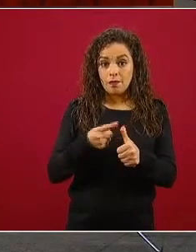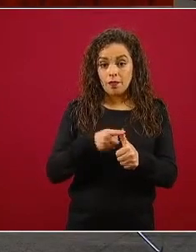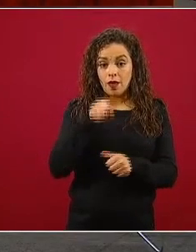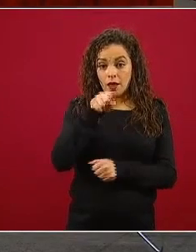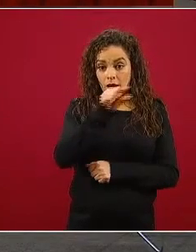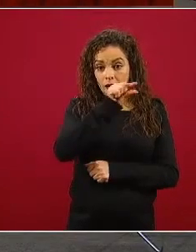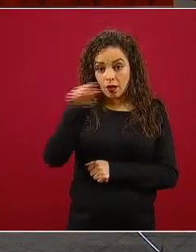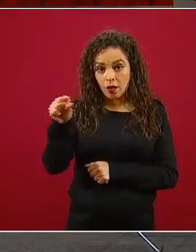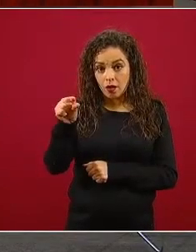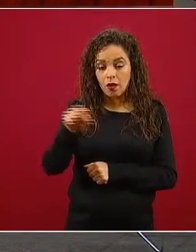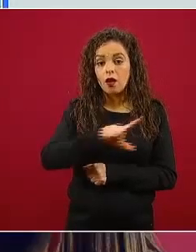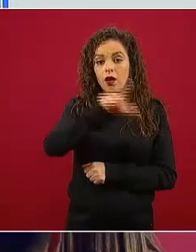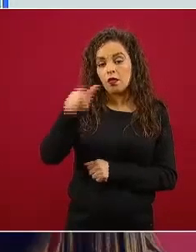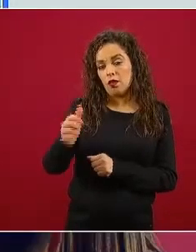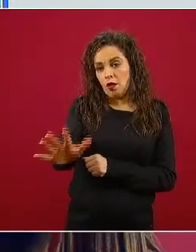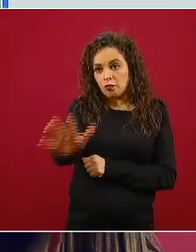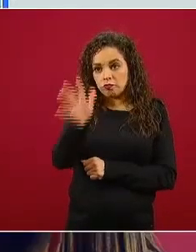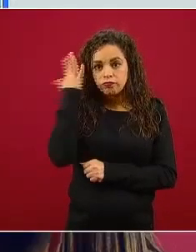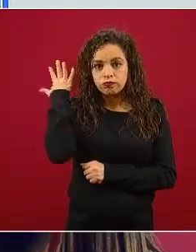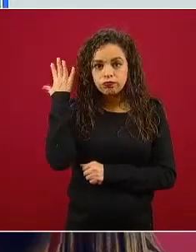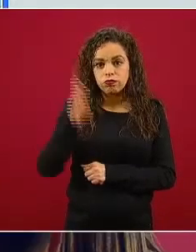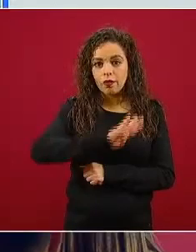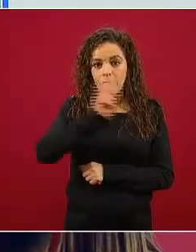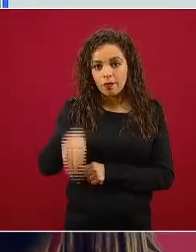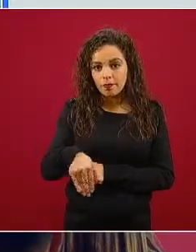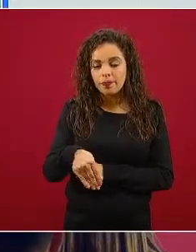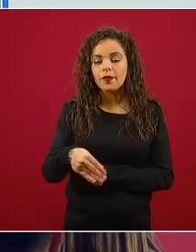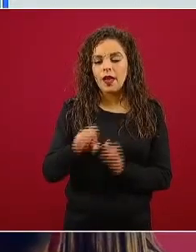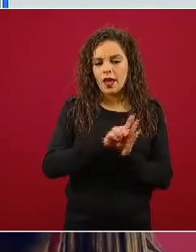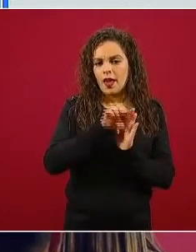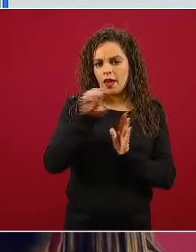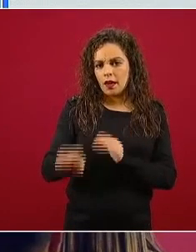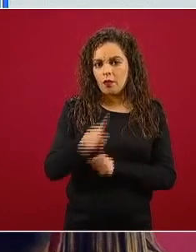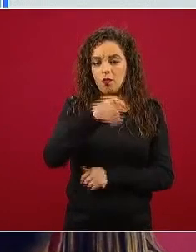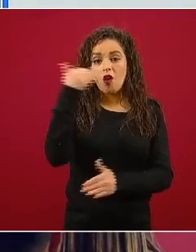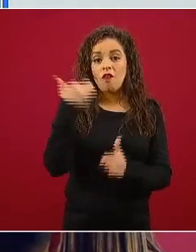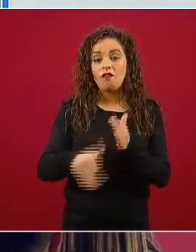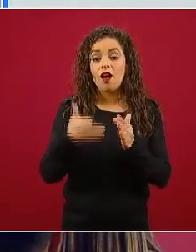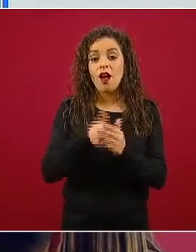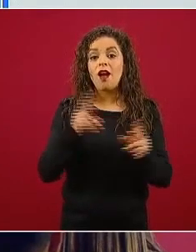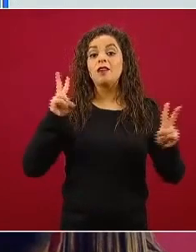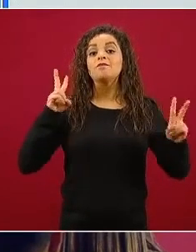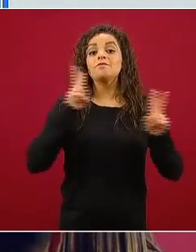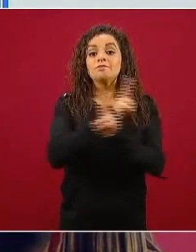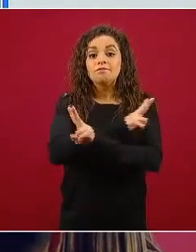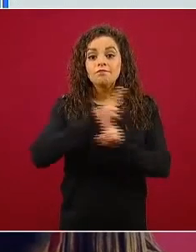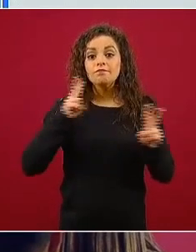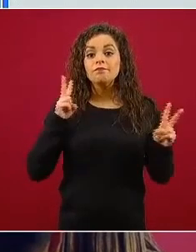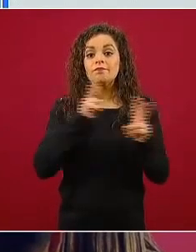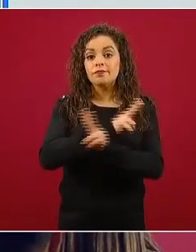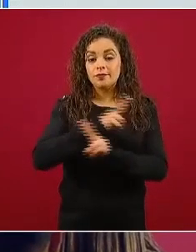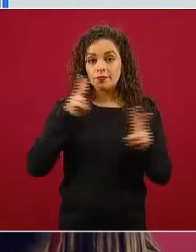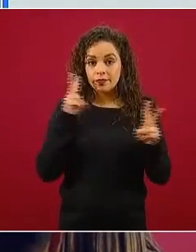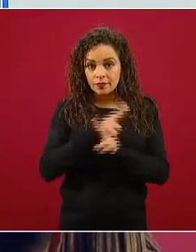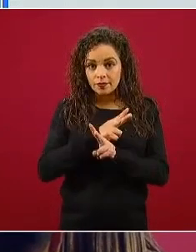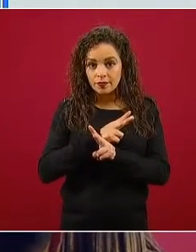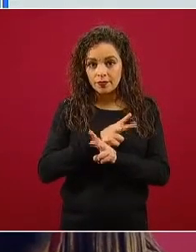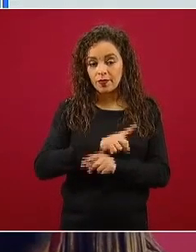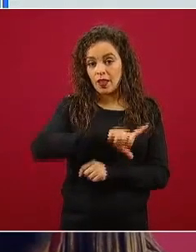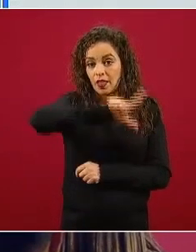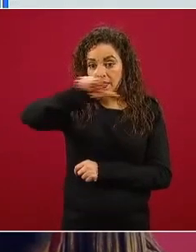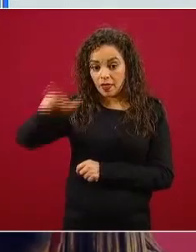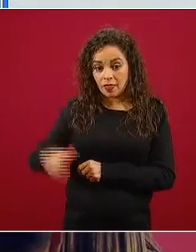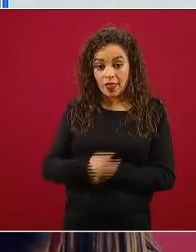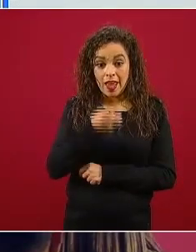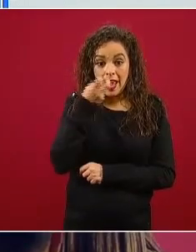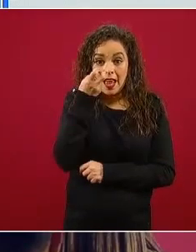vida, por ejemplo, insuficiencia respiratoria, seguida de las causas que llevaron a esa